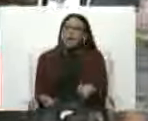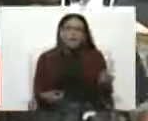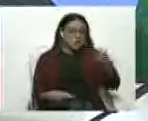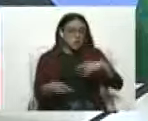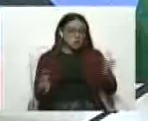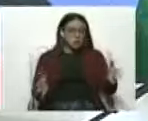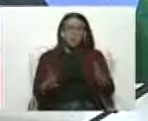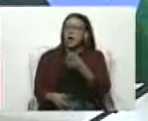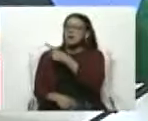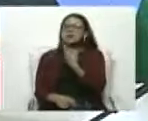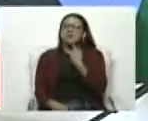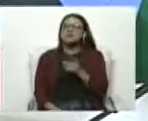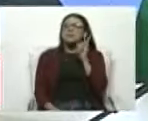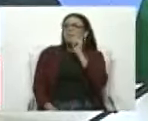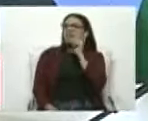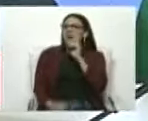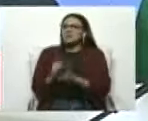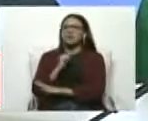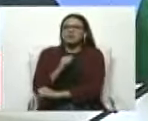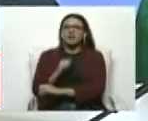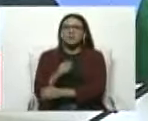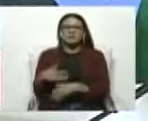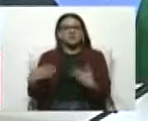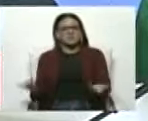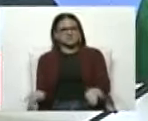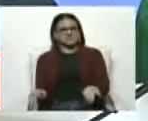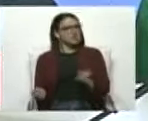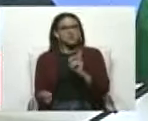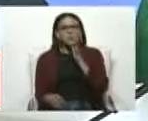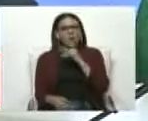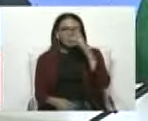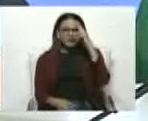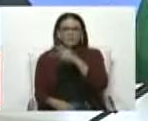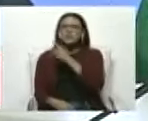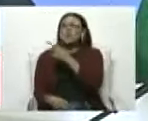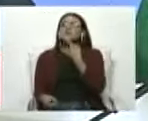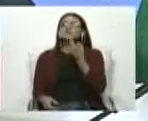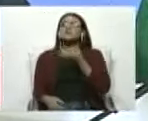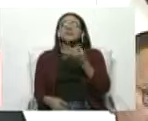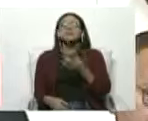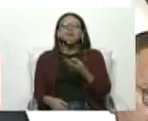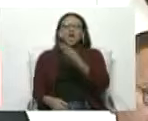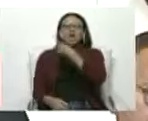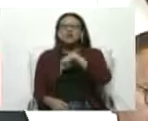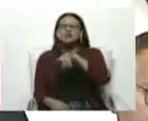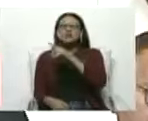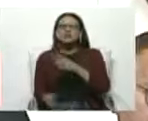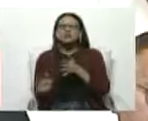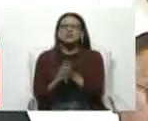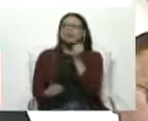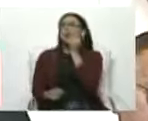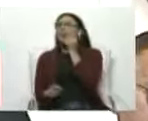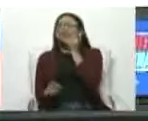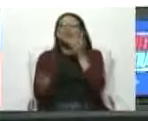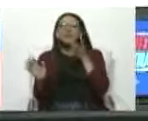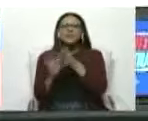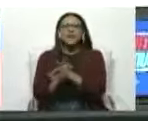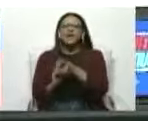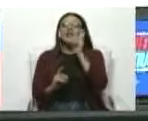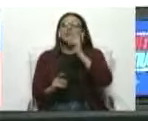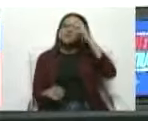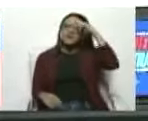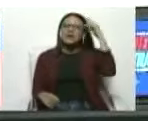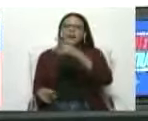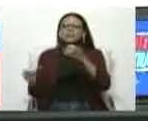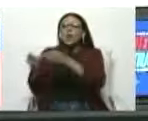¿no? Que ellos reclamaban el derecho a las minorías, el respeto a las minorías. Y el comandante Chávez decía,